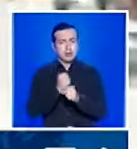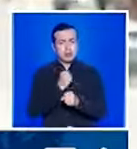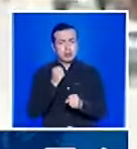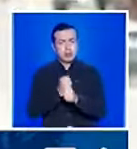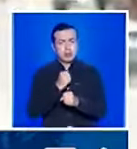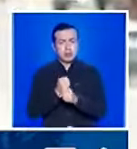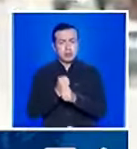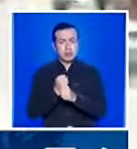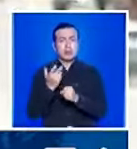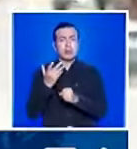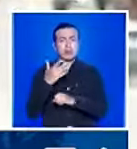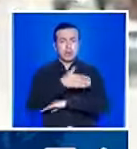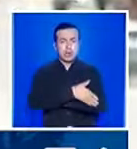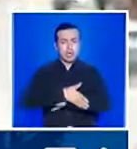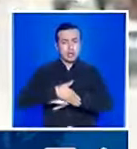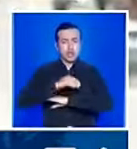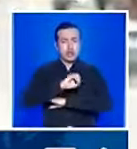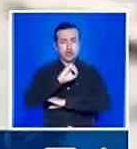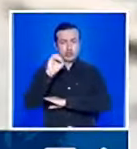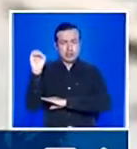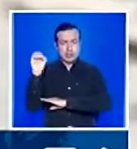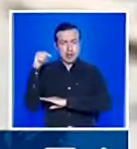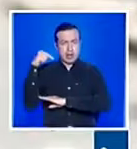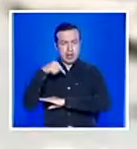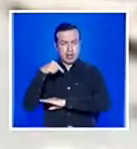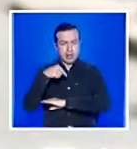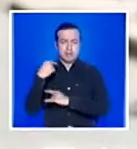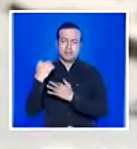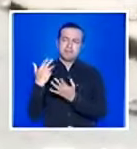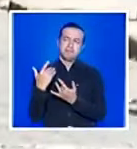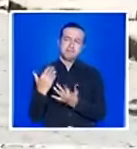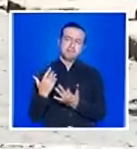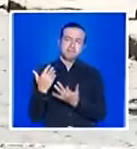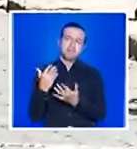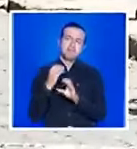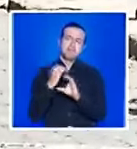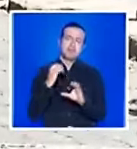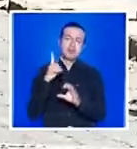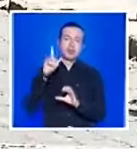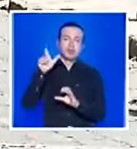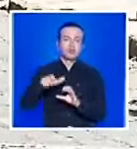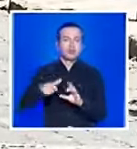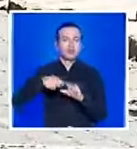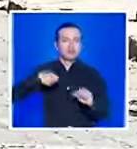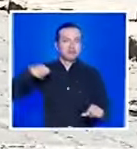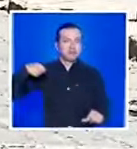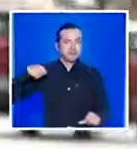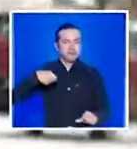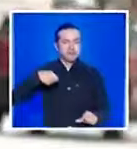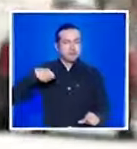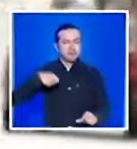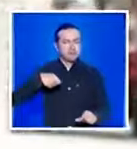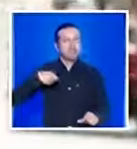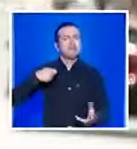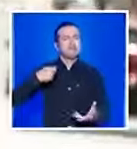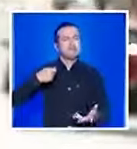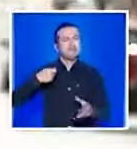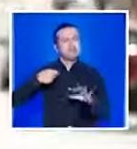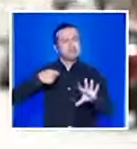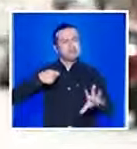en la occidental espera el bus. Cruzó una persona y le amenazó con un cuchillo y me dijo, o